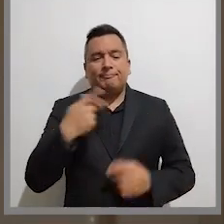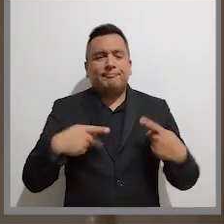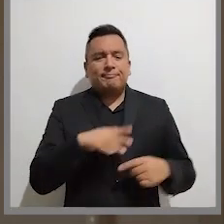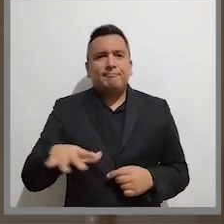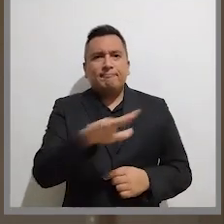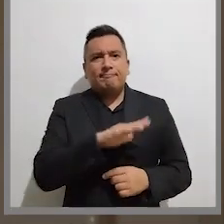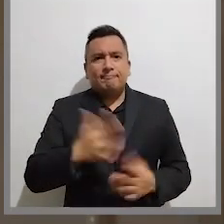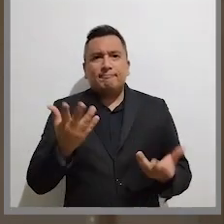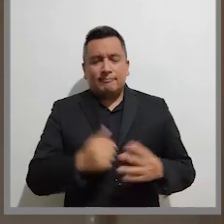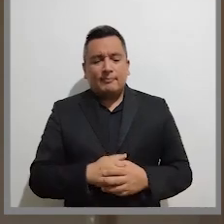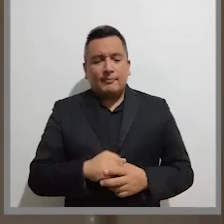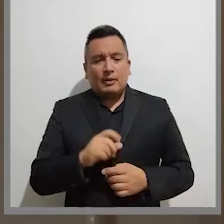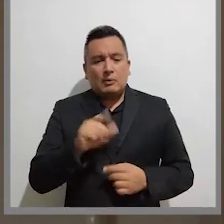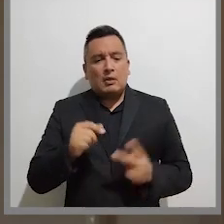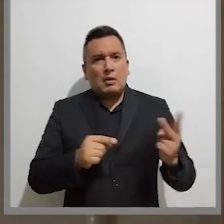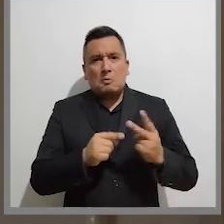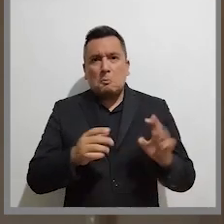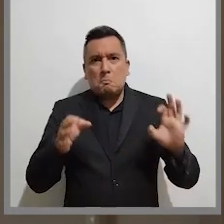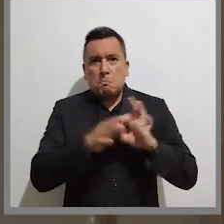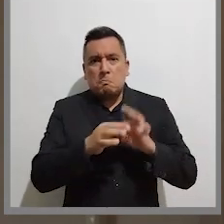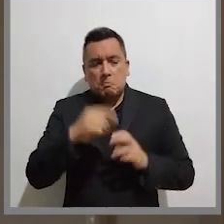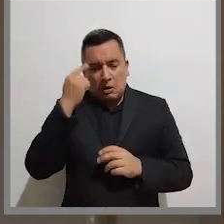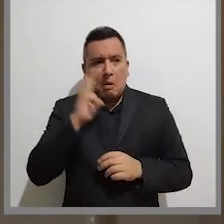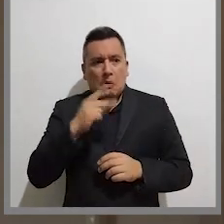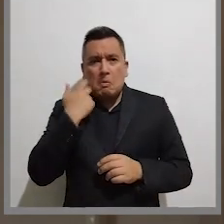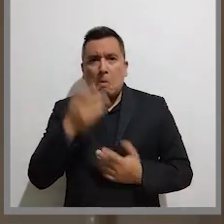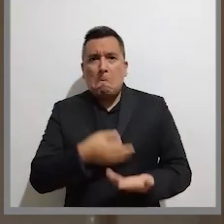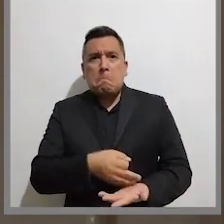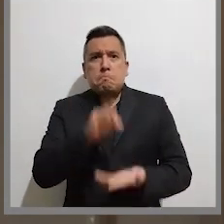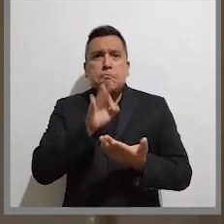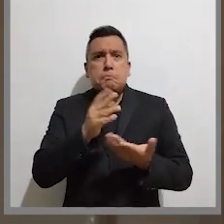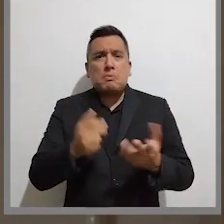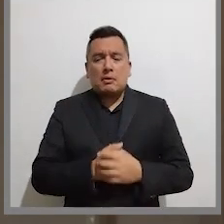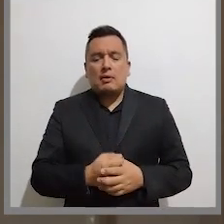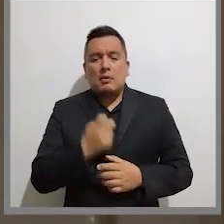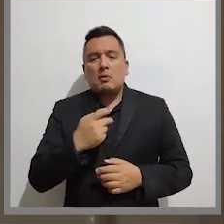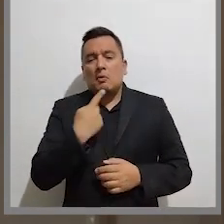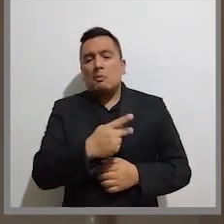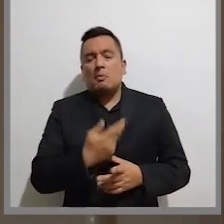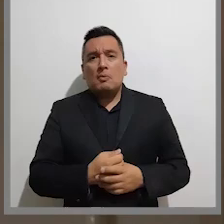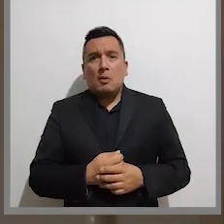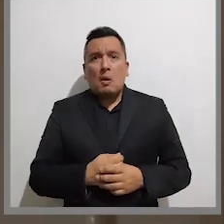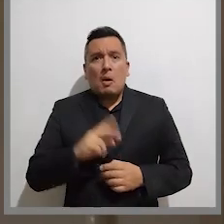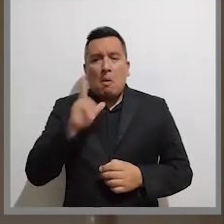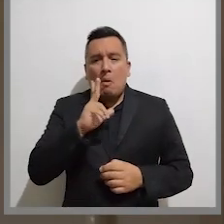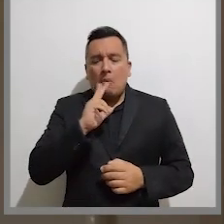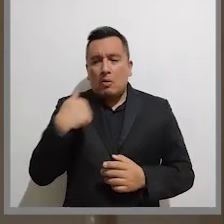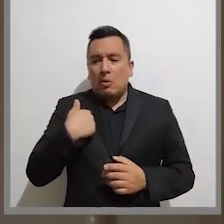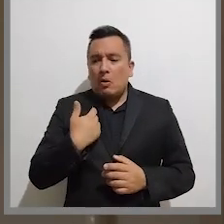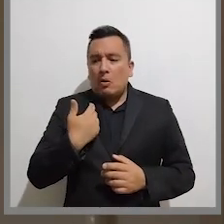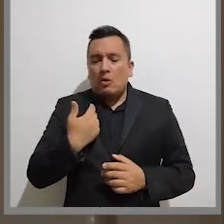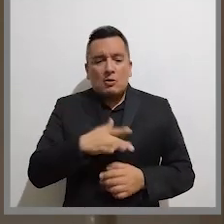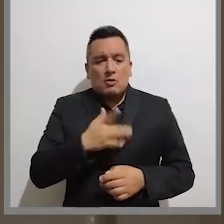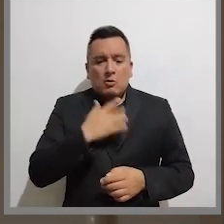y cómo ellas se unen para enfrentar esta situación y poderla gestionar cada una desde la parte en la que creen